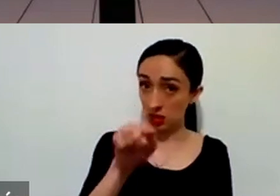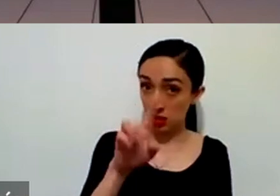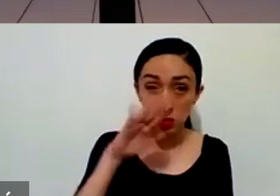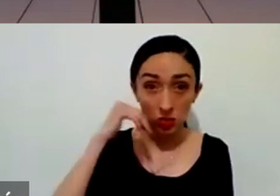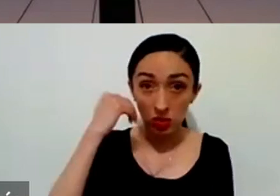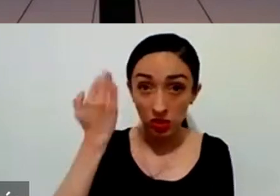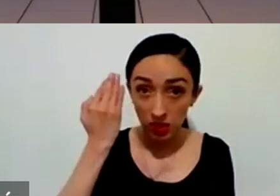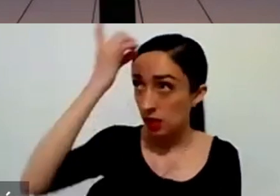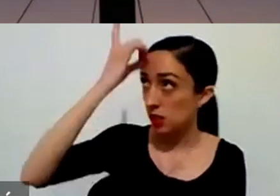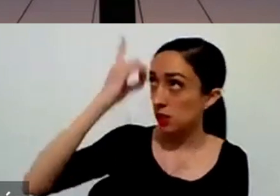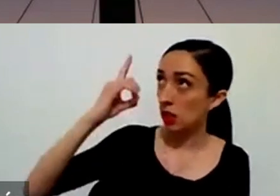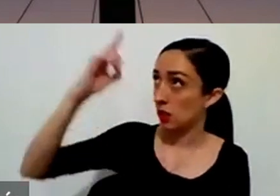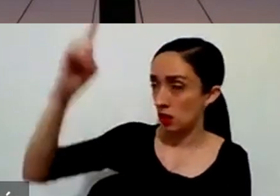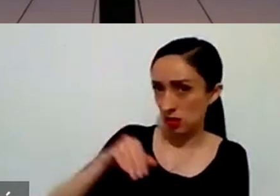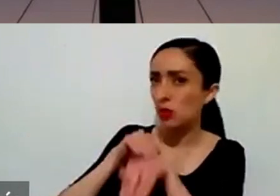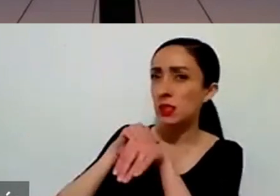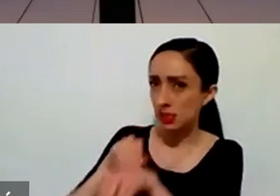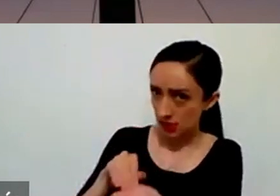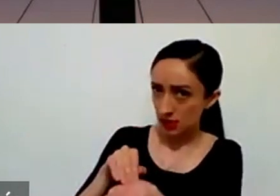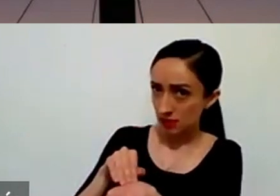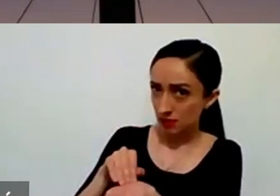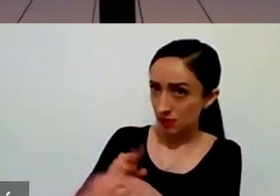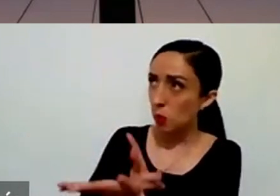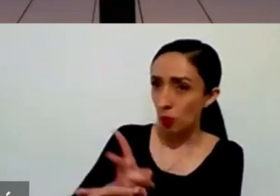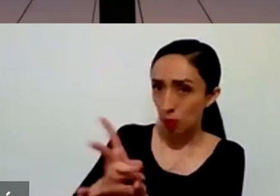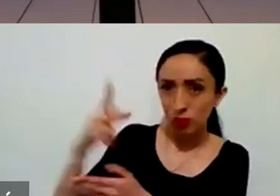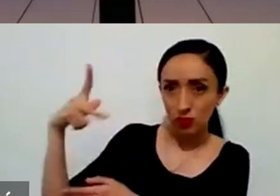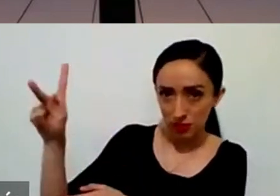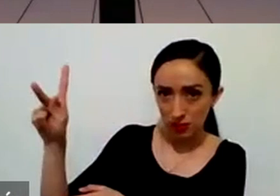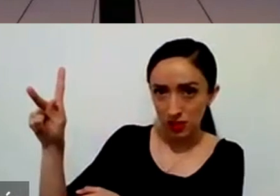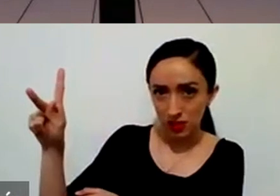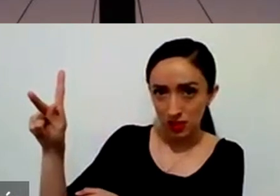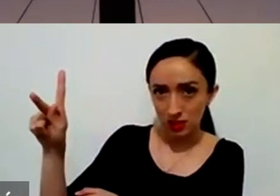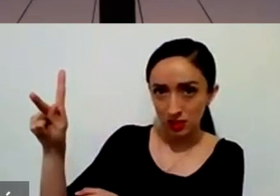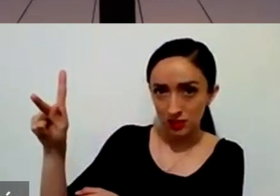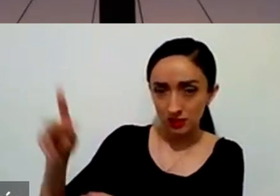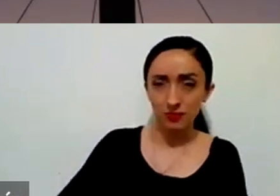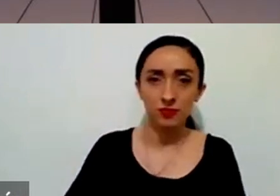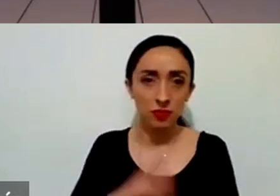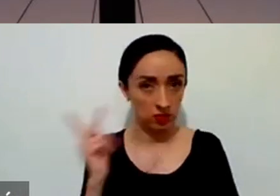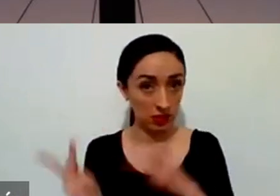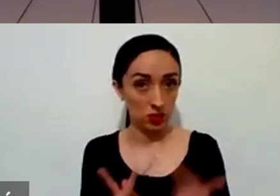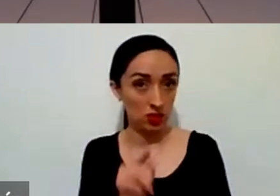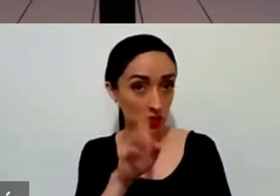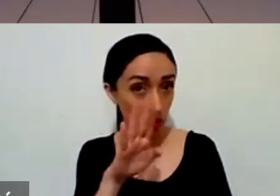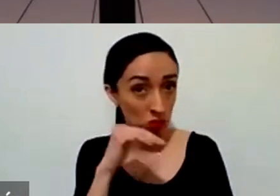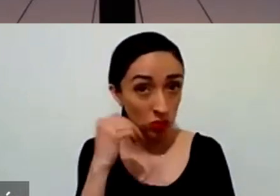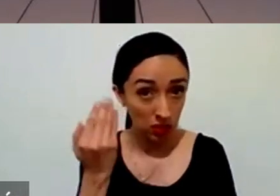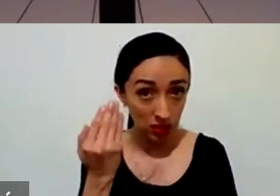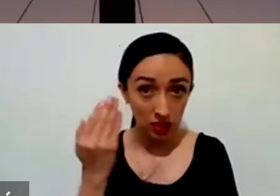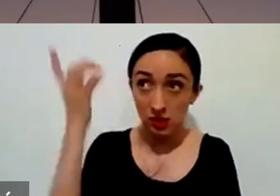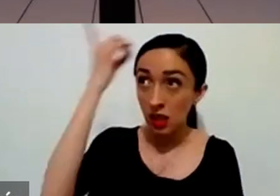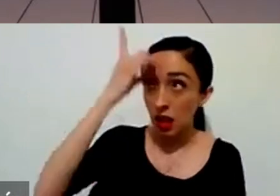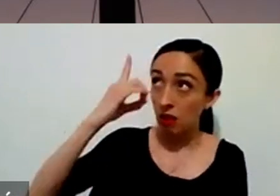Dios. Pues Dios, Moisés, te invita a asumir una postura, a quitarte las